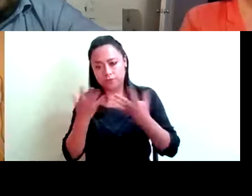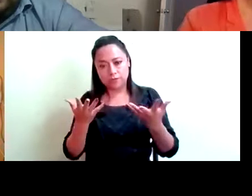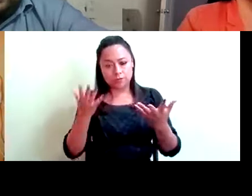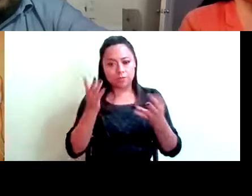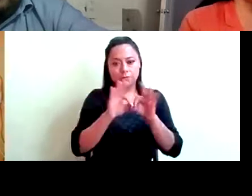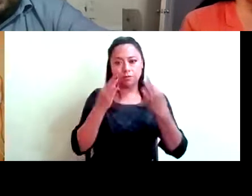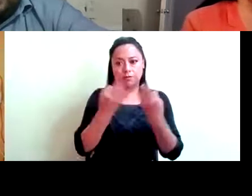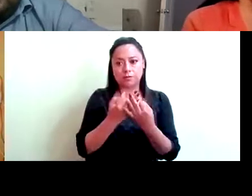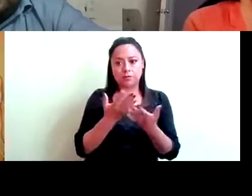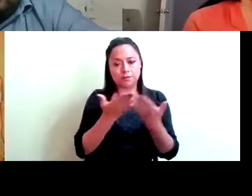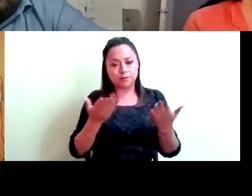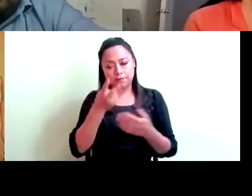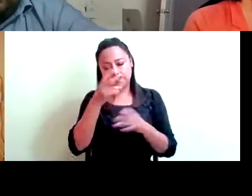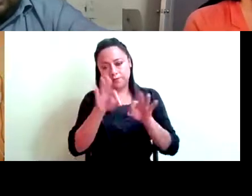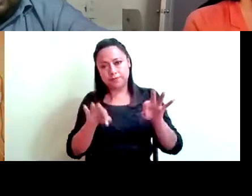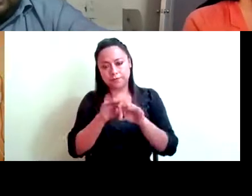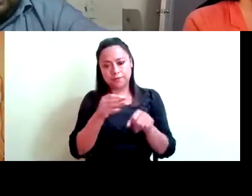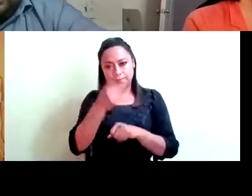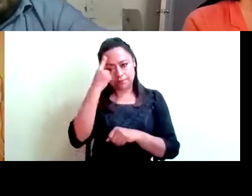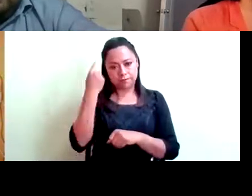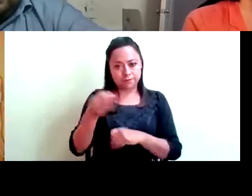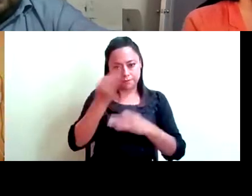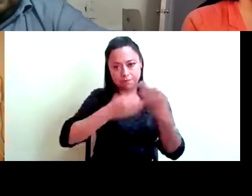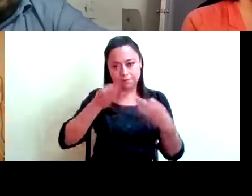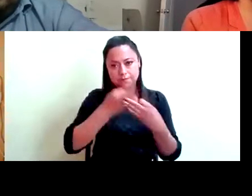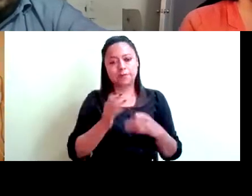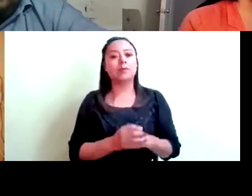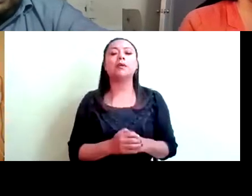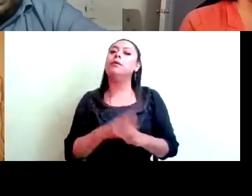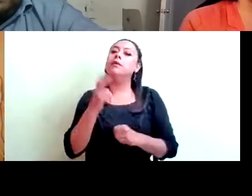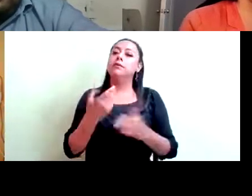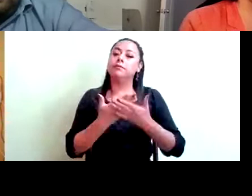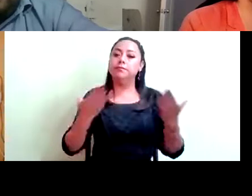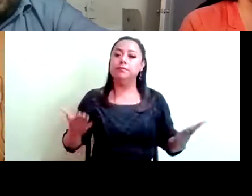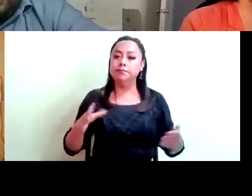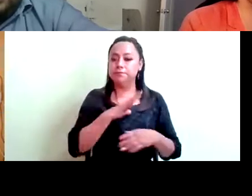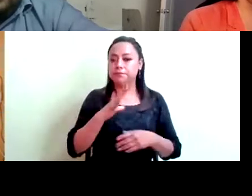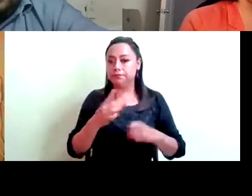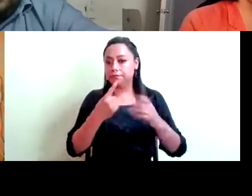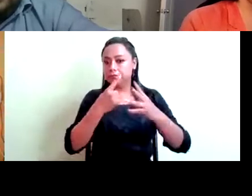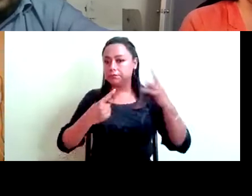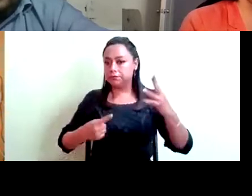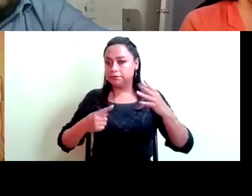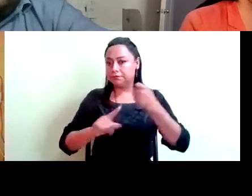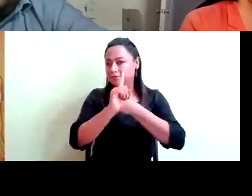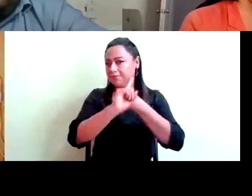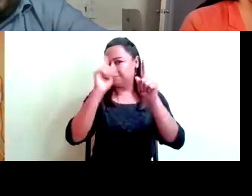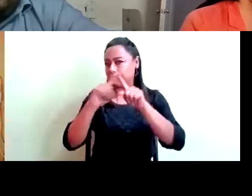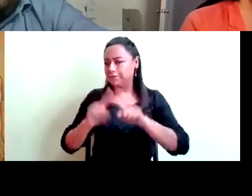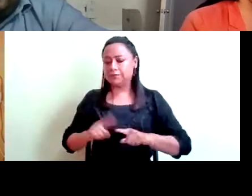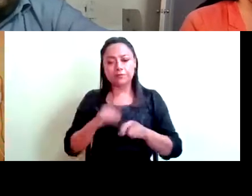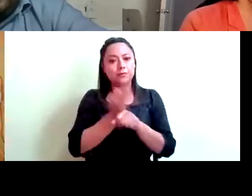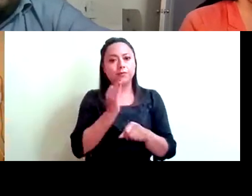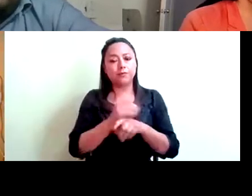muy importante para todos. Y bueno, en ese sentido, bueno, existe una serie de problemáticas que se están viviendo en